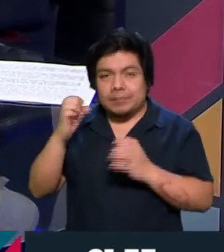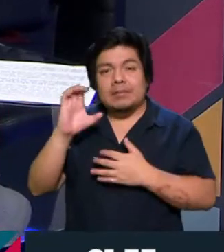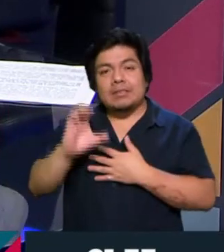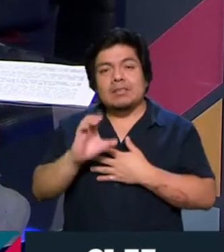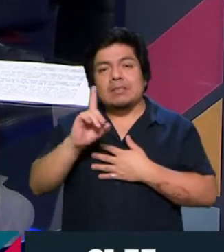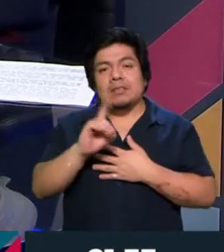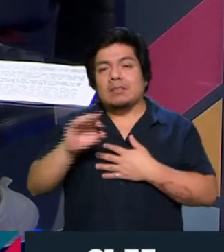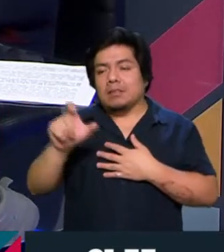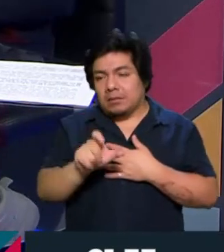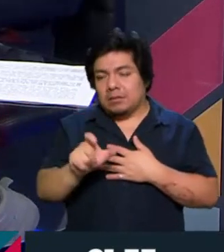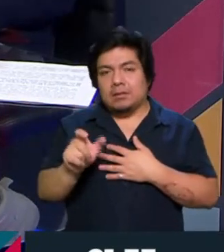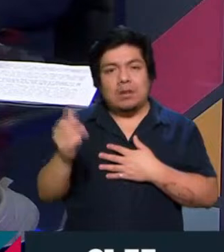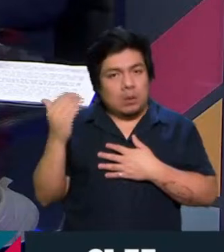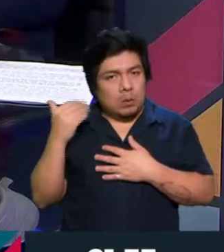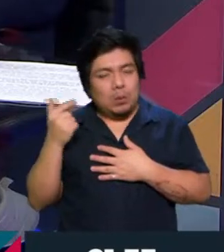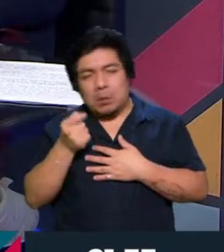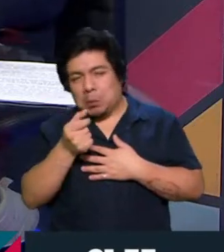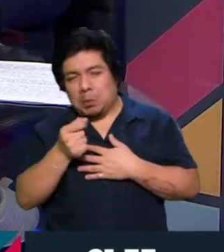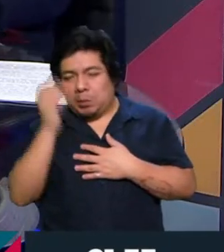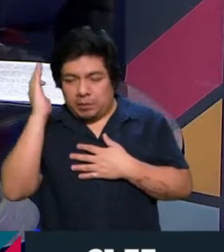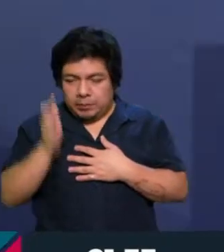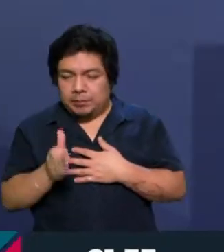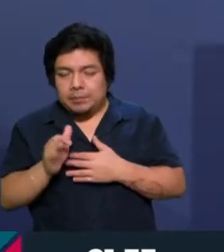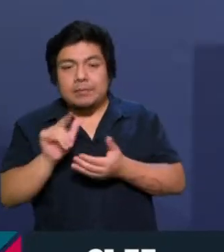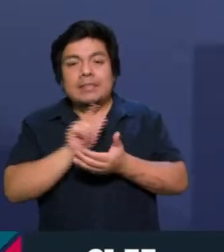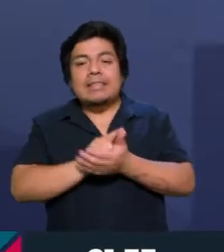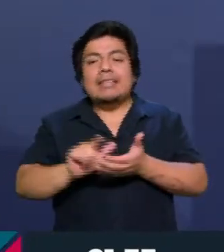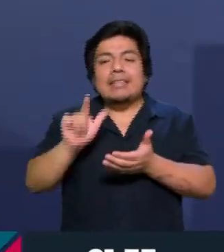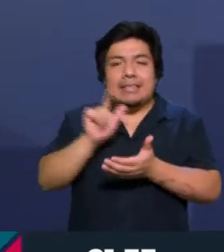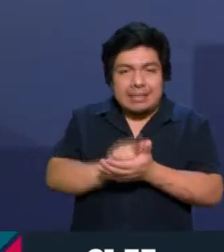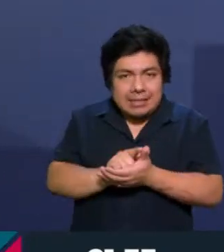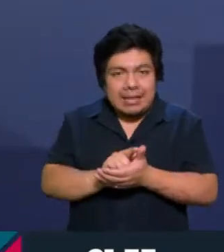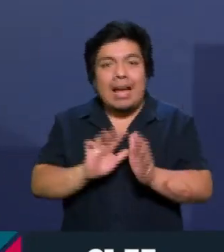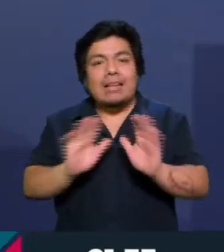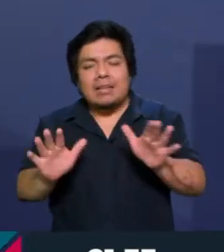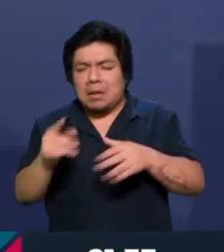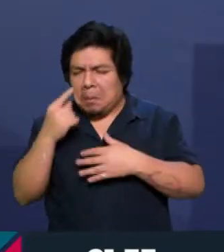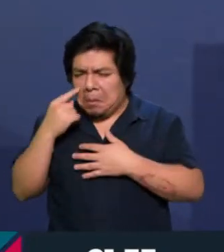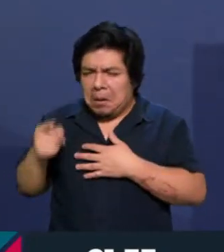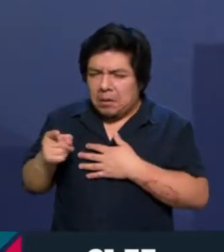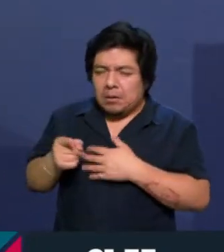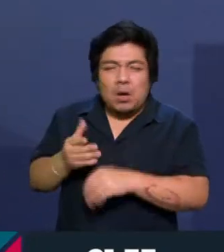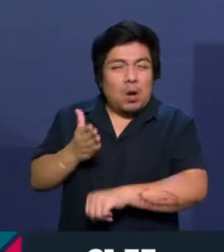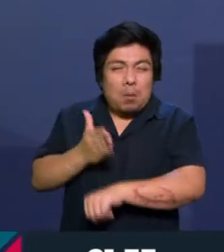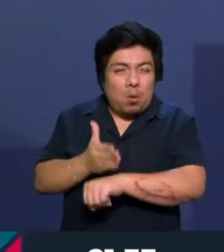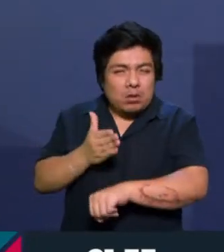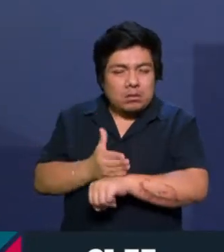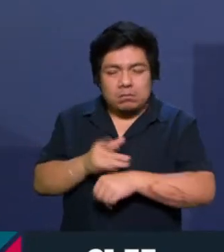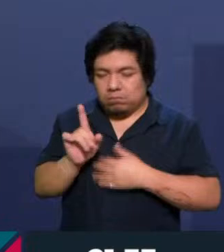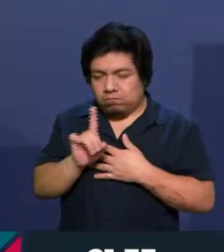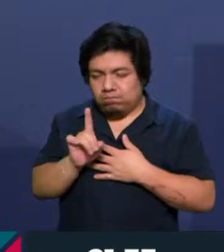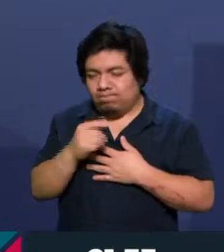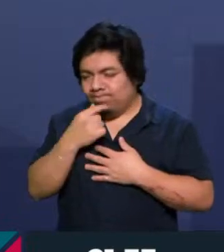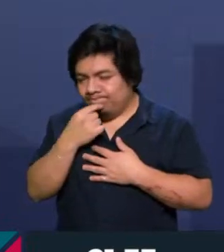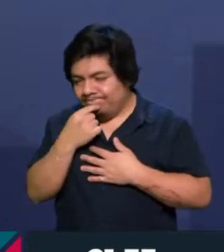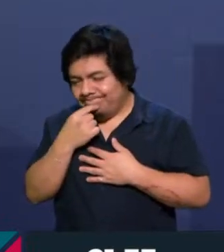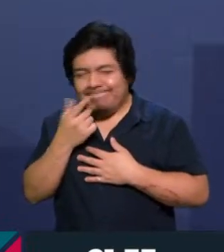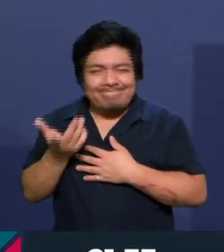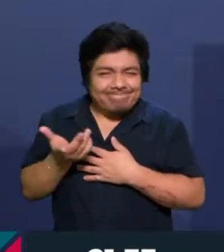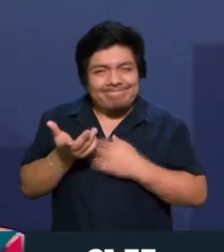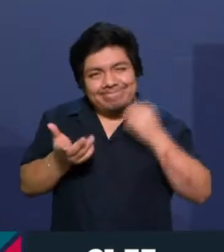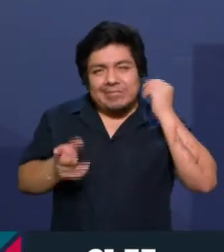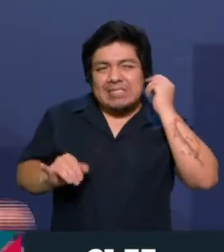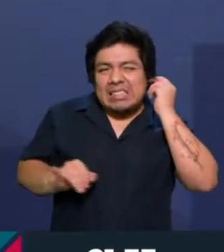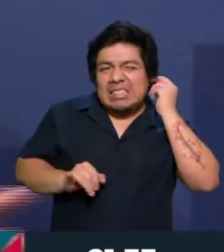México aprobó hace muy poco una ley que llama la atención, no son sanciones como tal, pero es